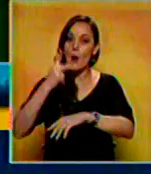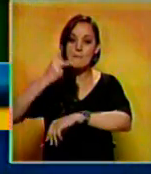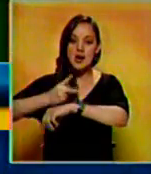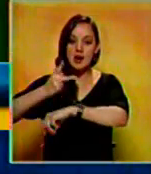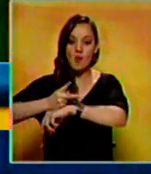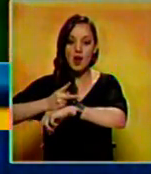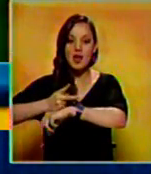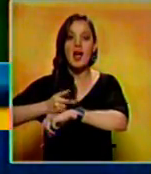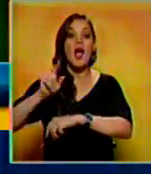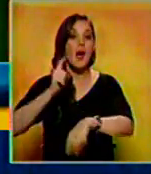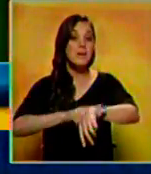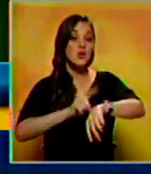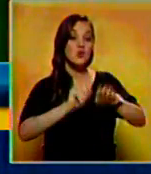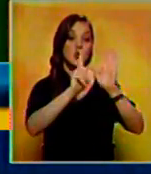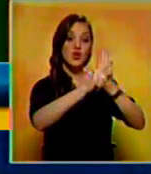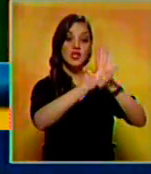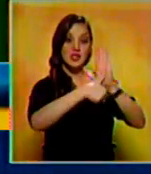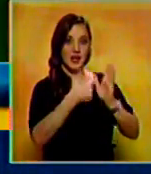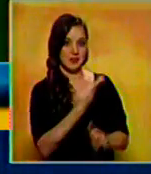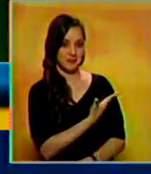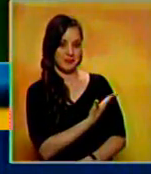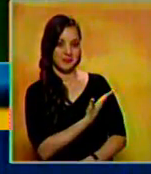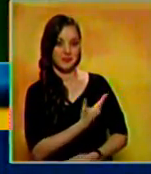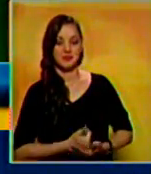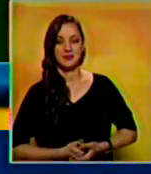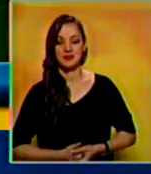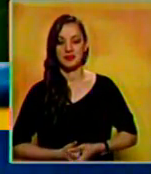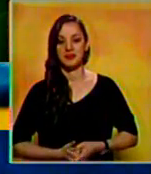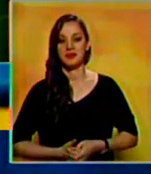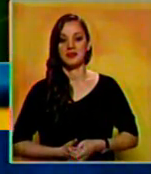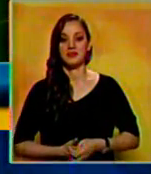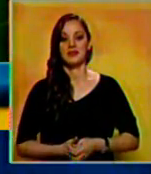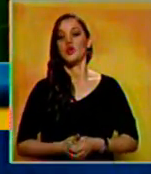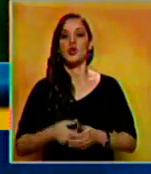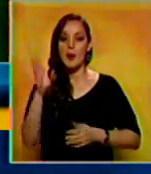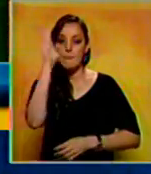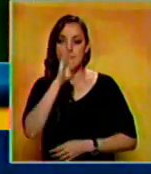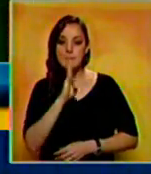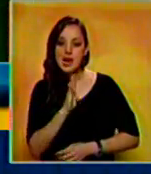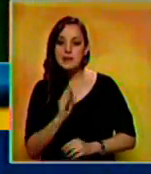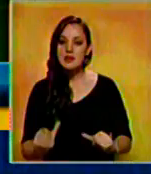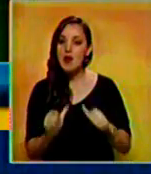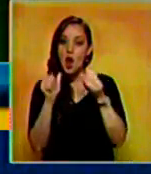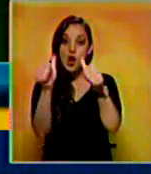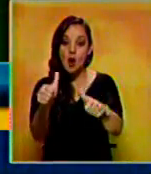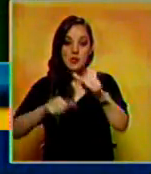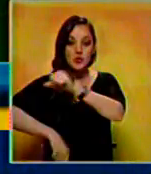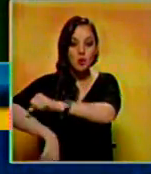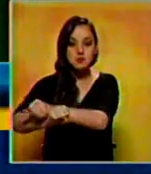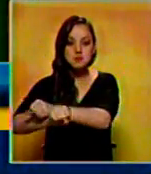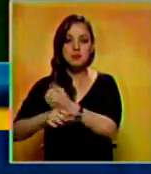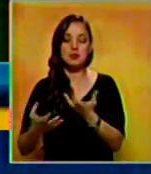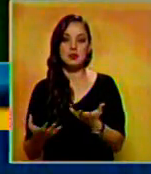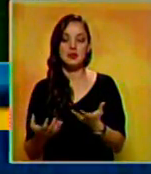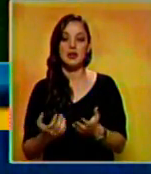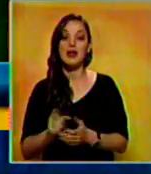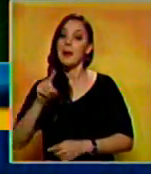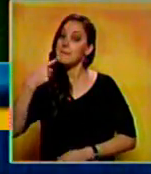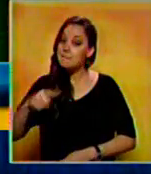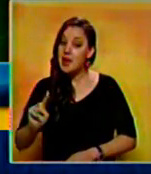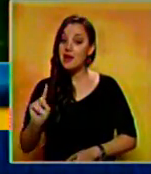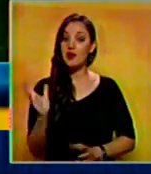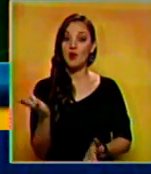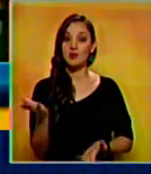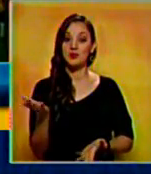Capiatá al minuto 16 con un tanto de Lincoln. El combinado auriverde amplió la ventaja en la fracción 23 por intermedio de Adrielson. Pero